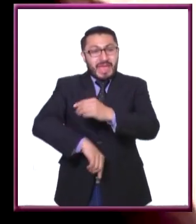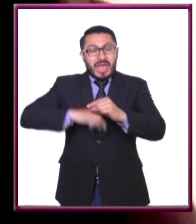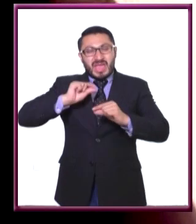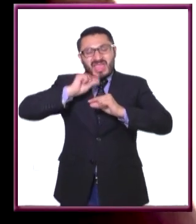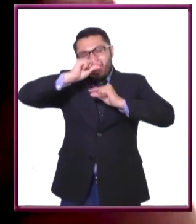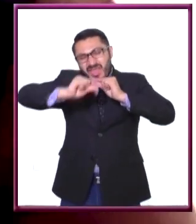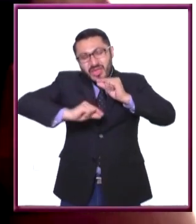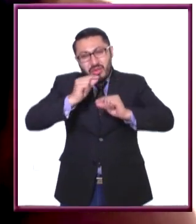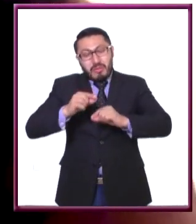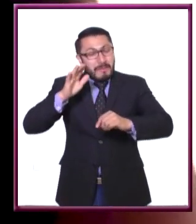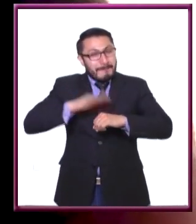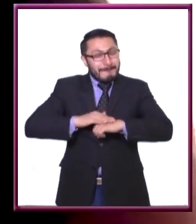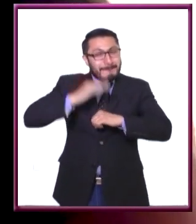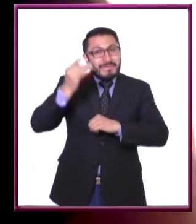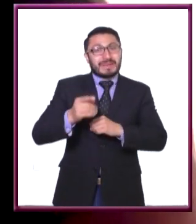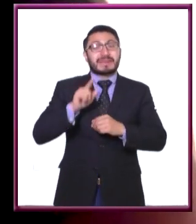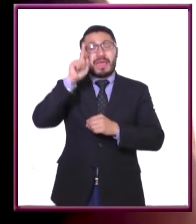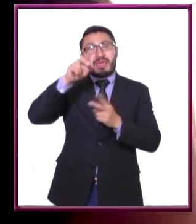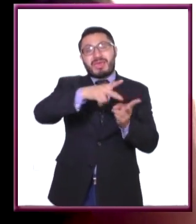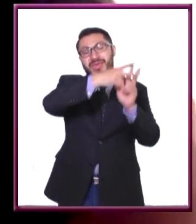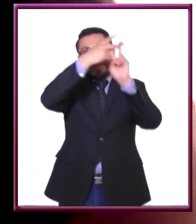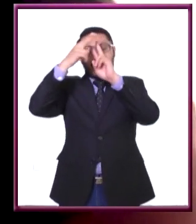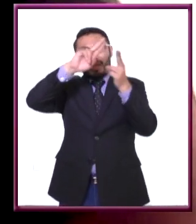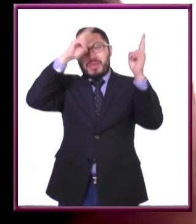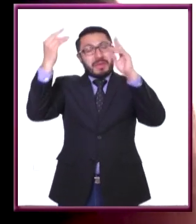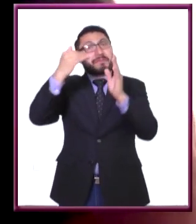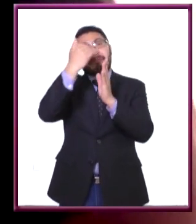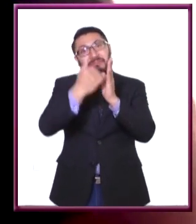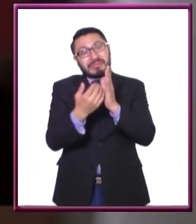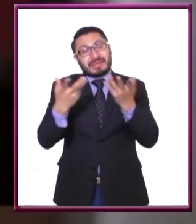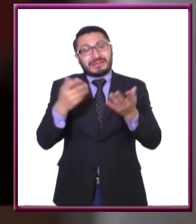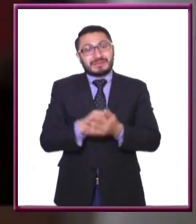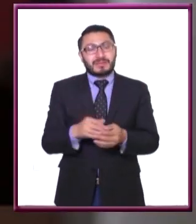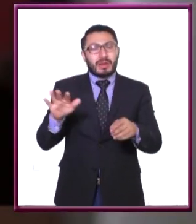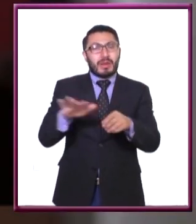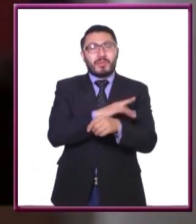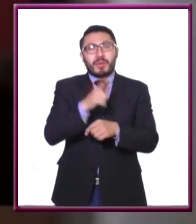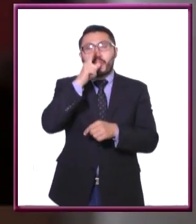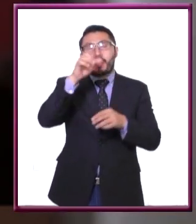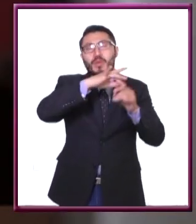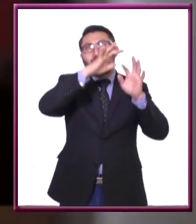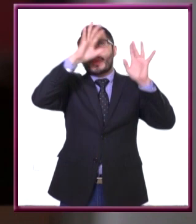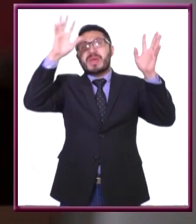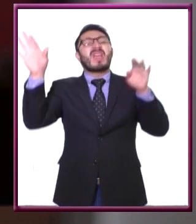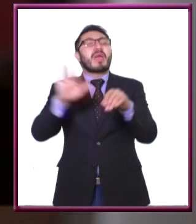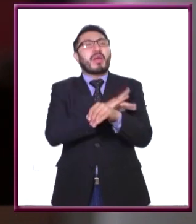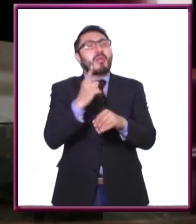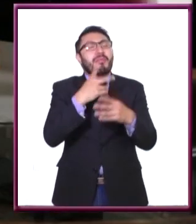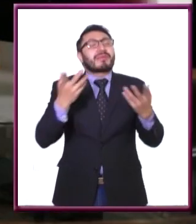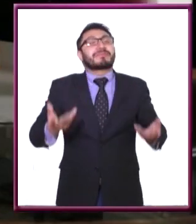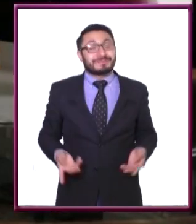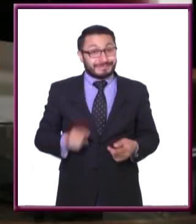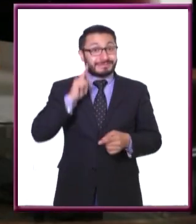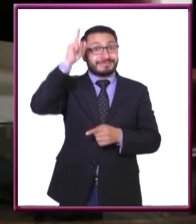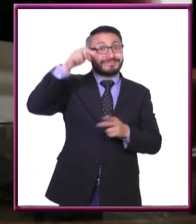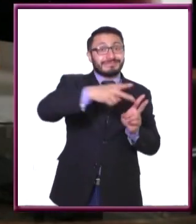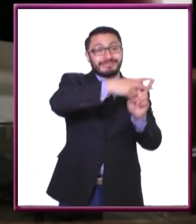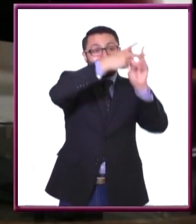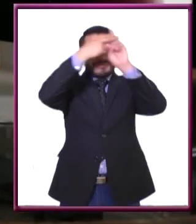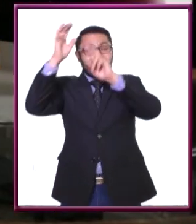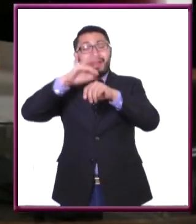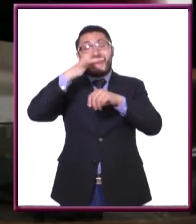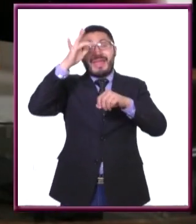nuestro cuerpo que estrellas en el universo visible. ¿Por qué es que brillan las estrellas? Las